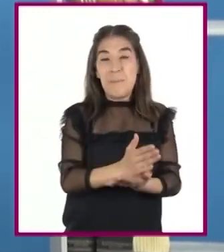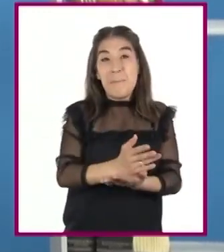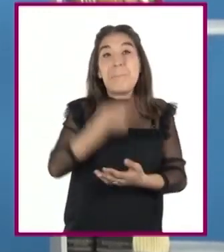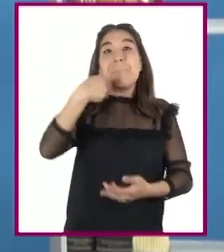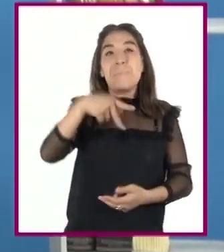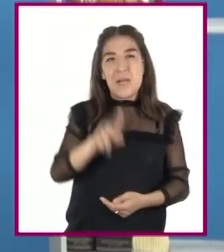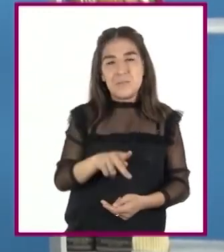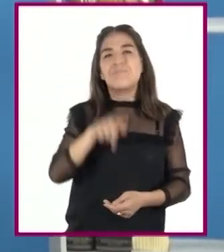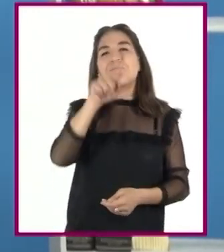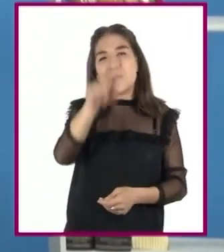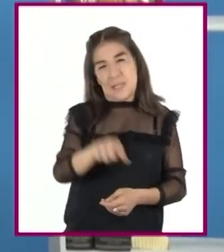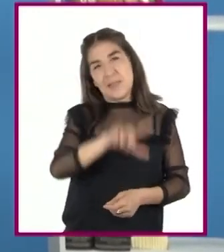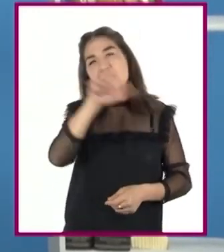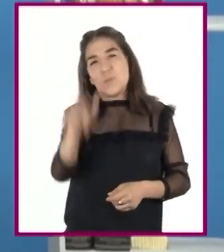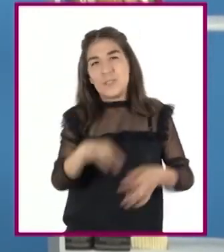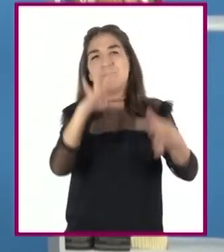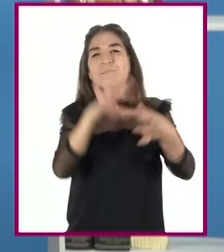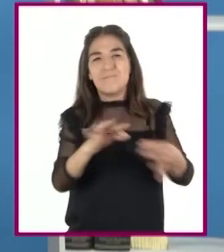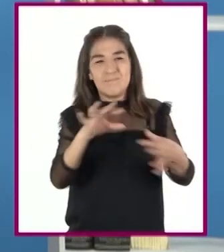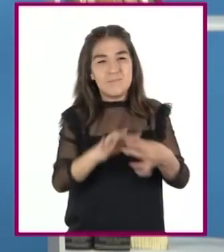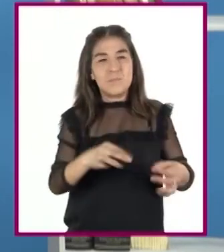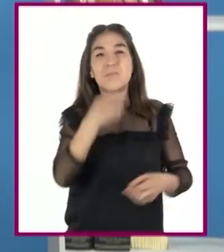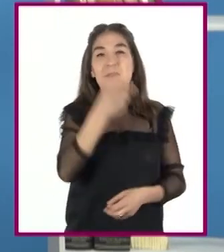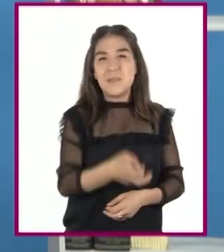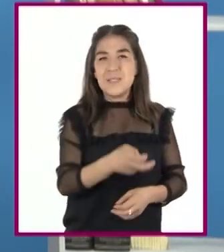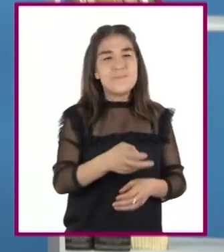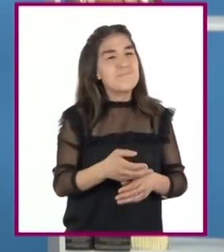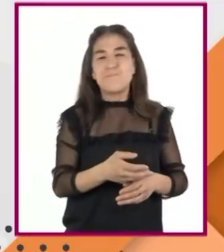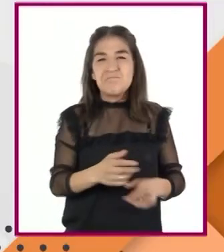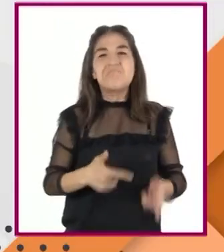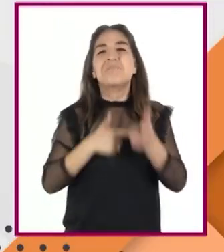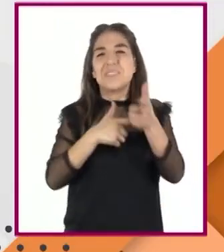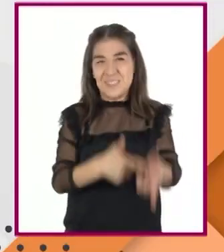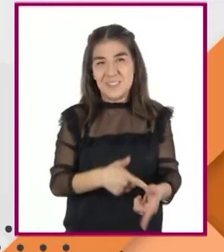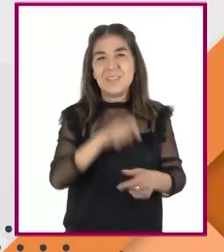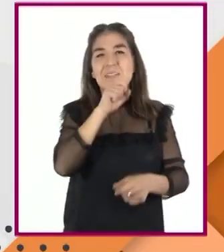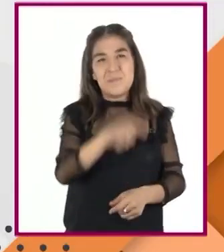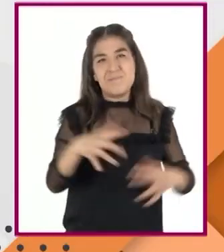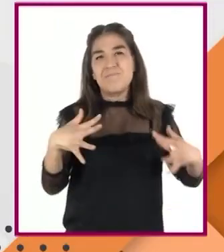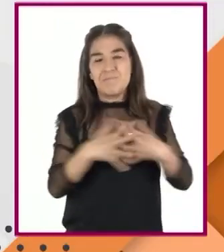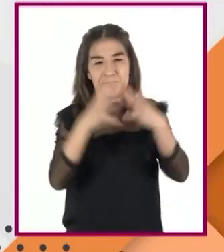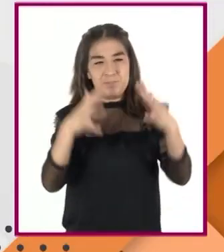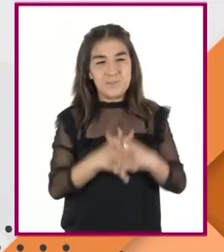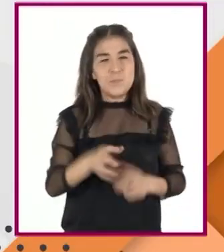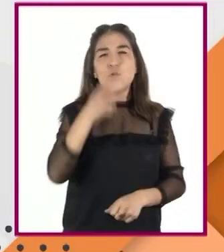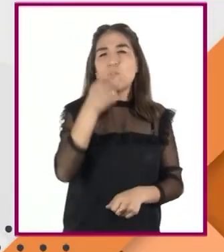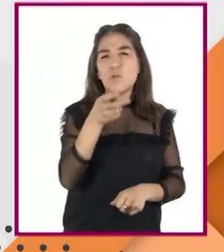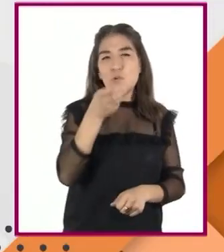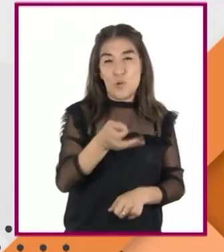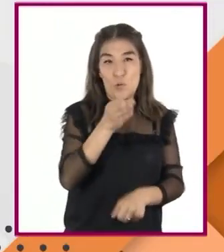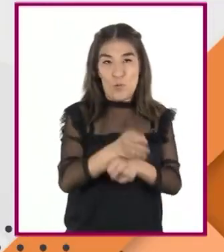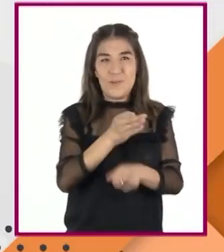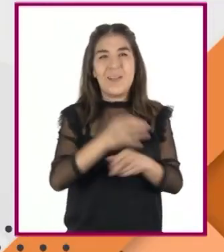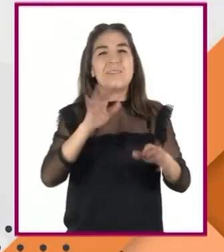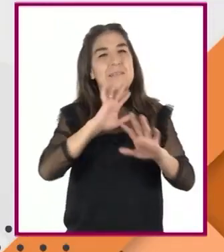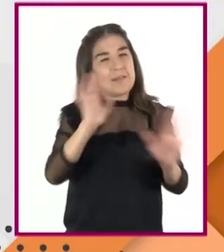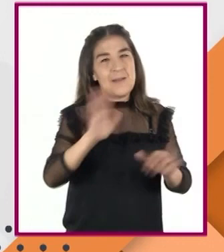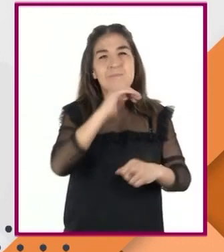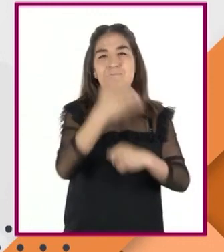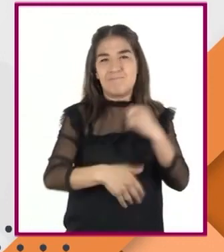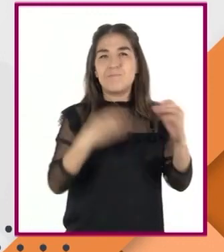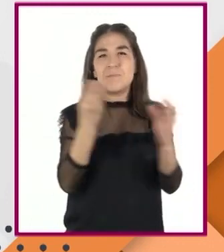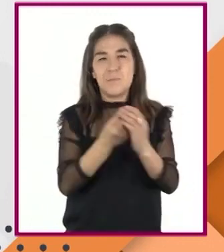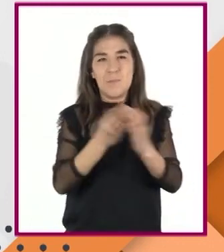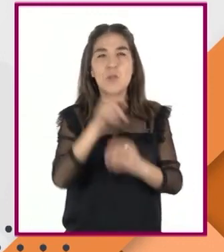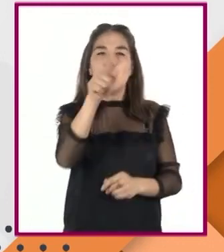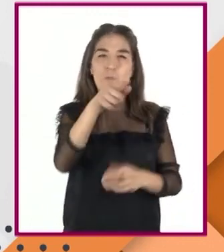como lo retomarán más adelante, esto no fue así. Para concluir con nuestra sesión, les planteo el siguiente